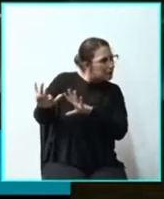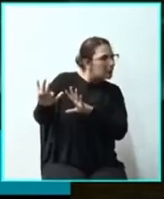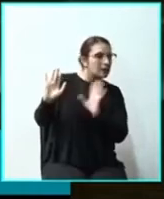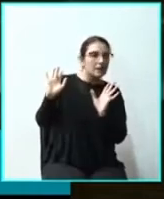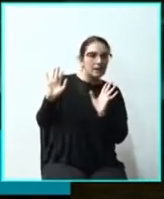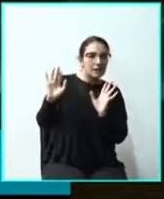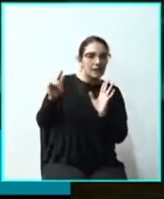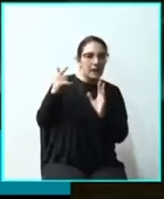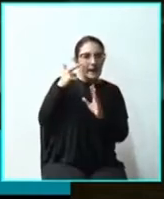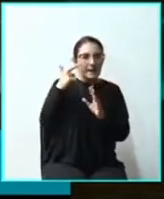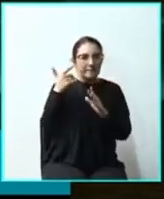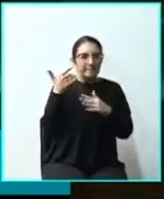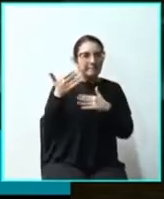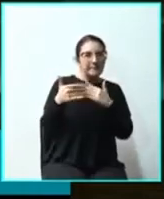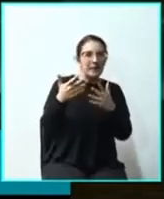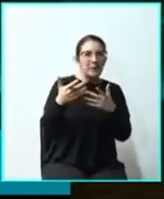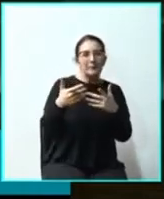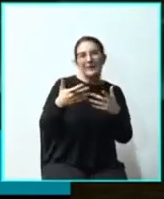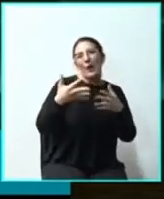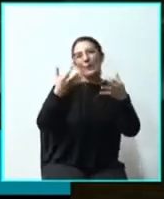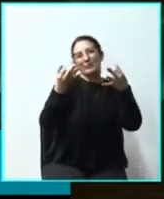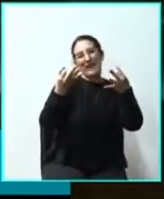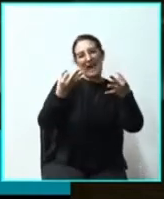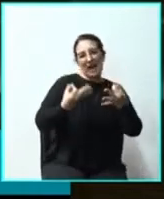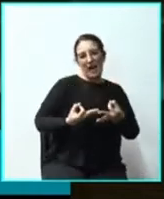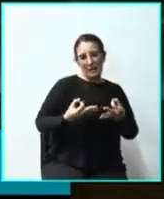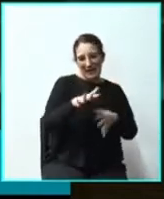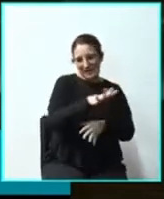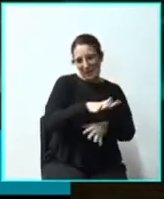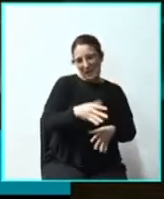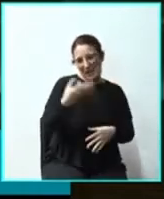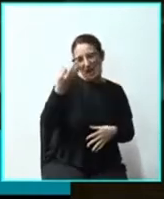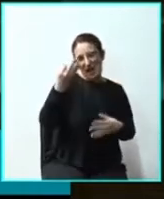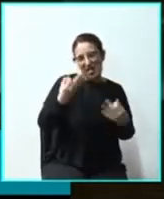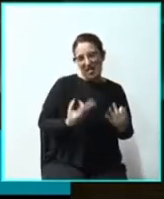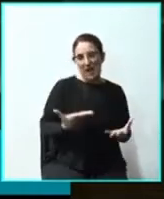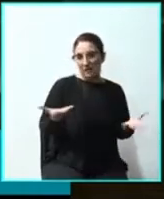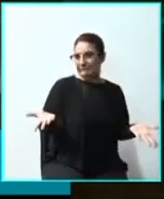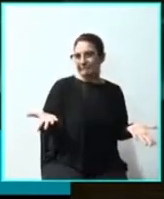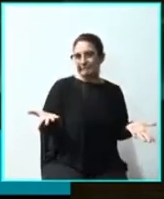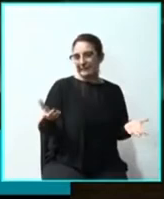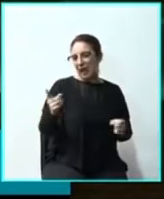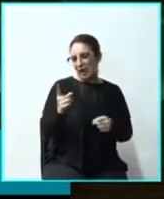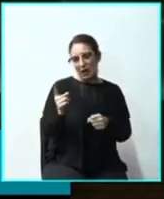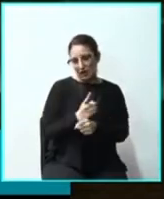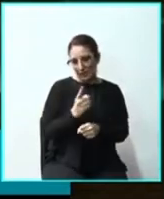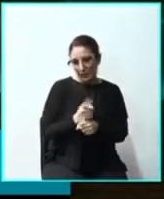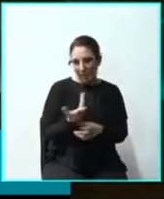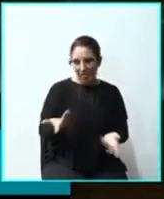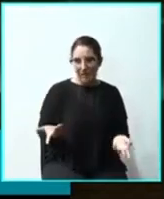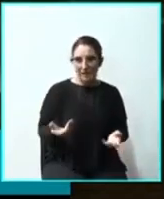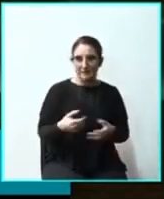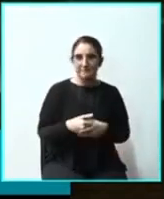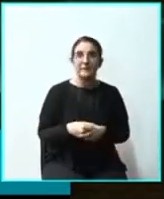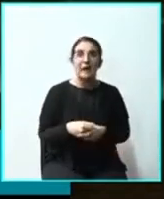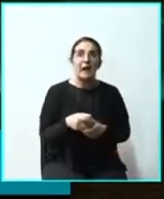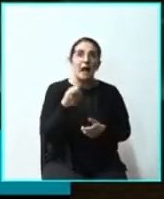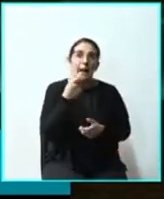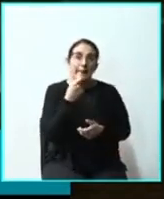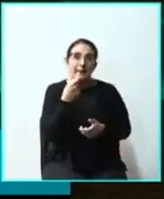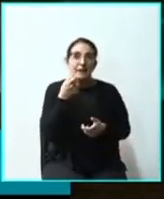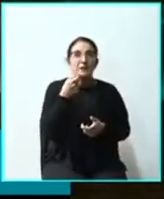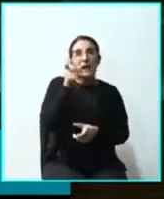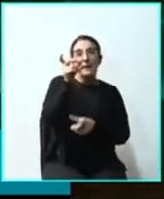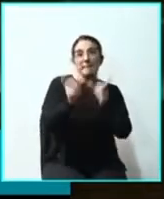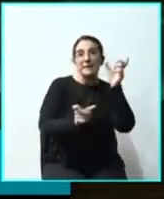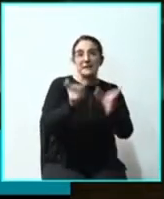presentar un determinado esquema ideal. Así no se puede razonar, tampoco se puede legislar. Si uno vive una sociedad en la cual la